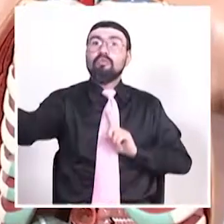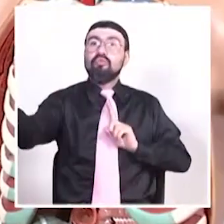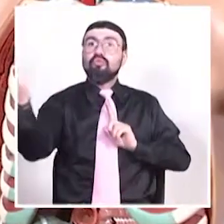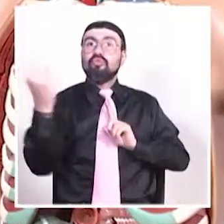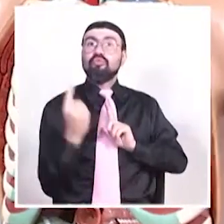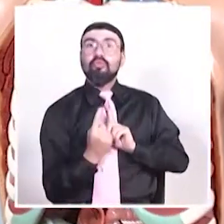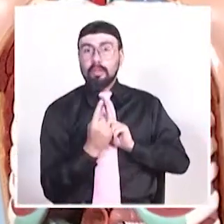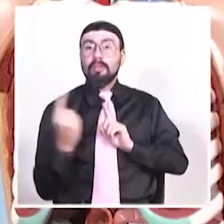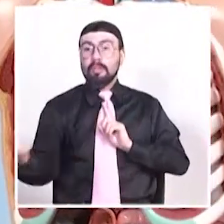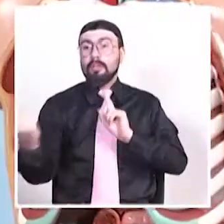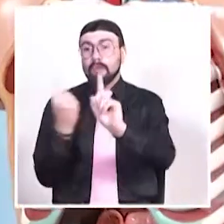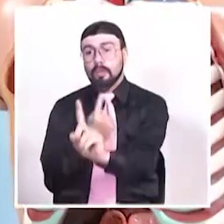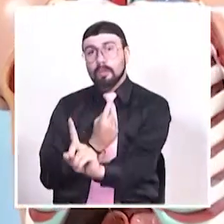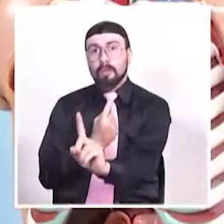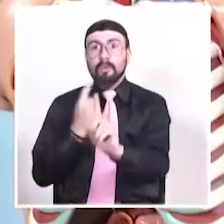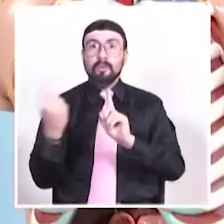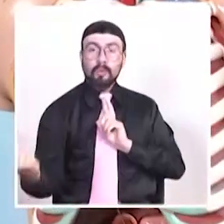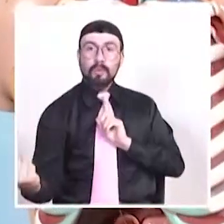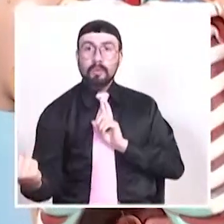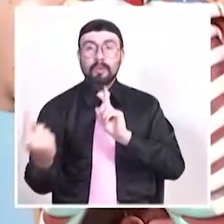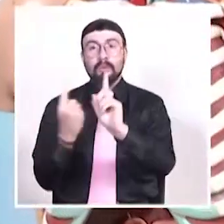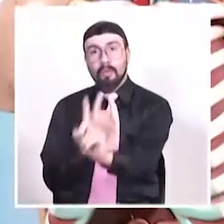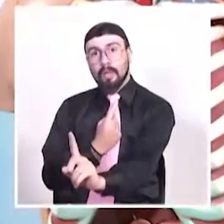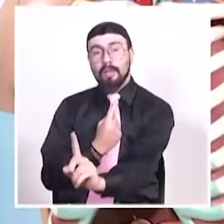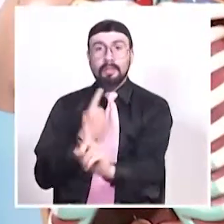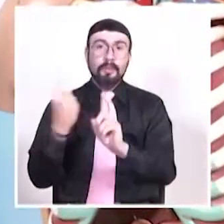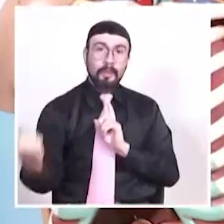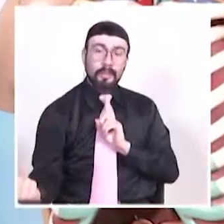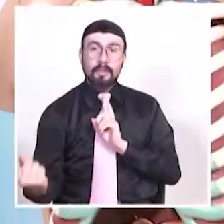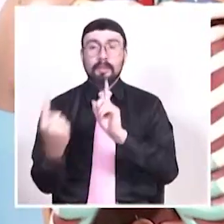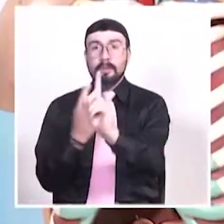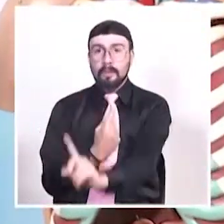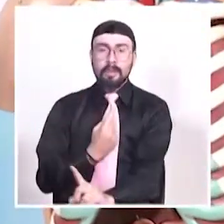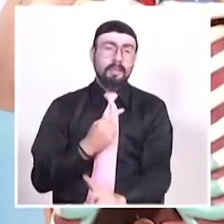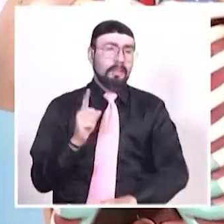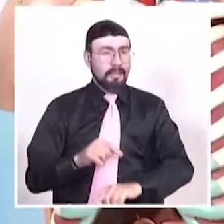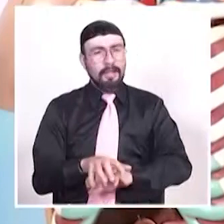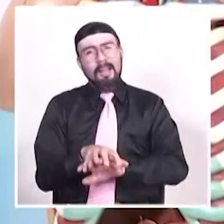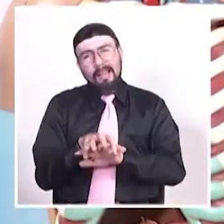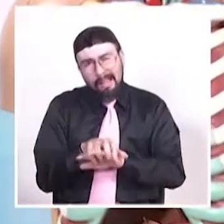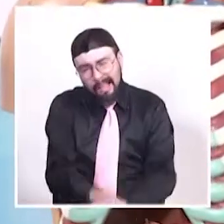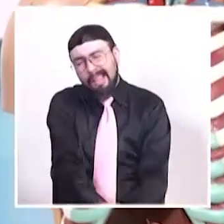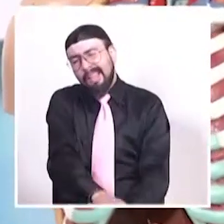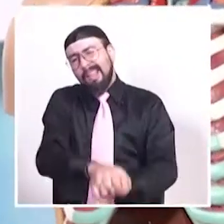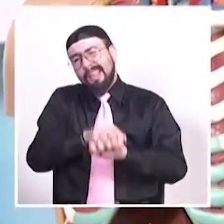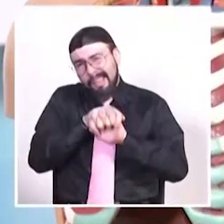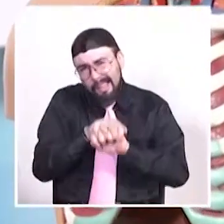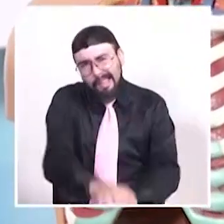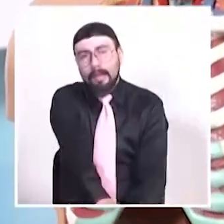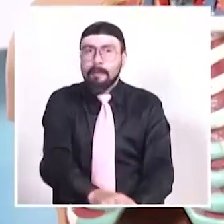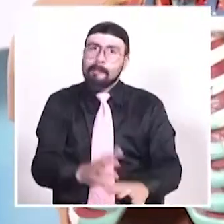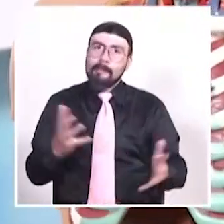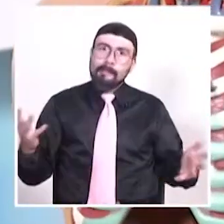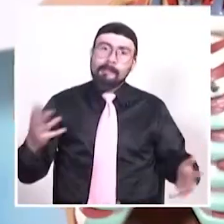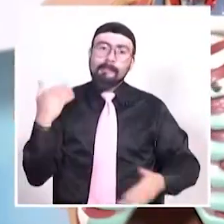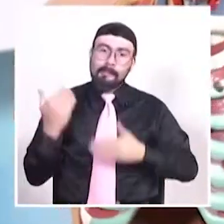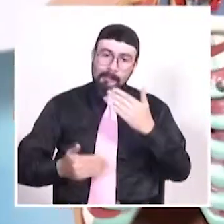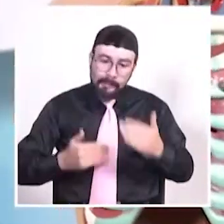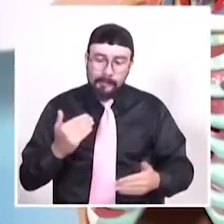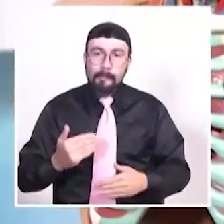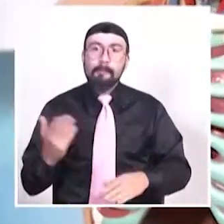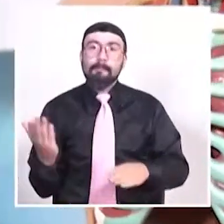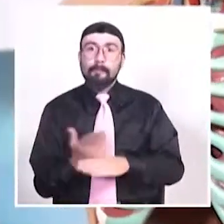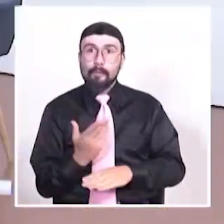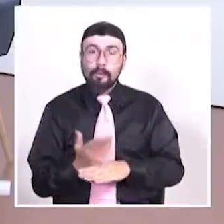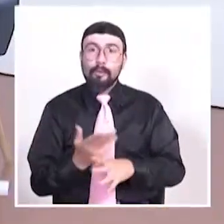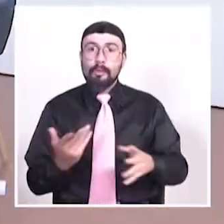hay que hacer muchos relevos y cada vez se va perdiendo por cansancio físico, se va perdiendo calidad en las compresiones. Entonces, ya ahí